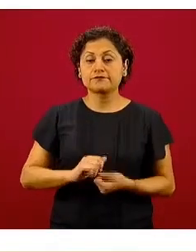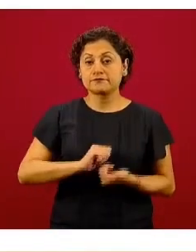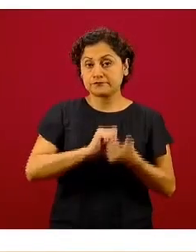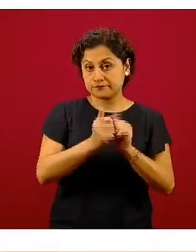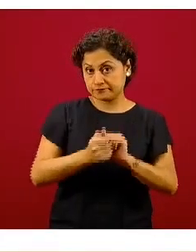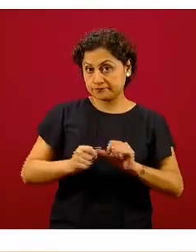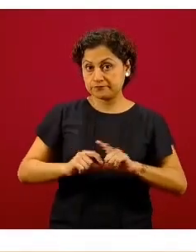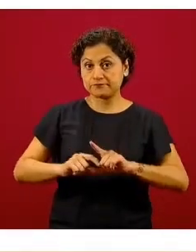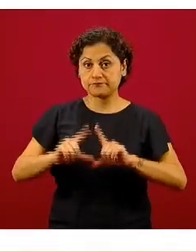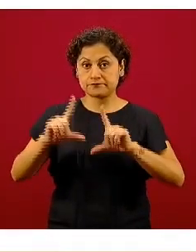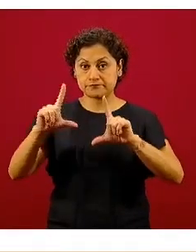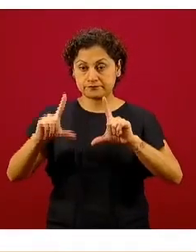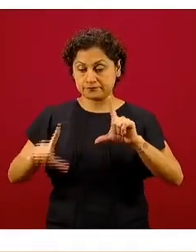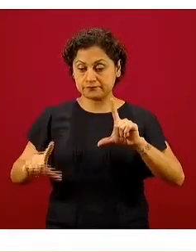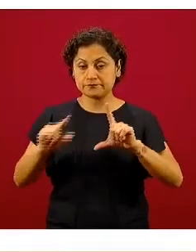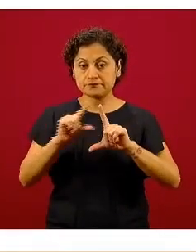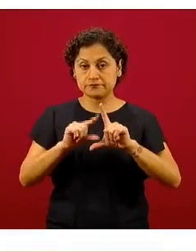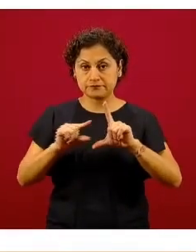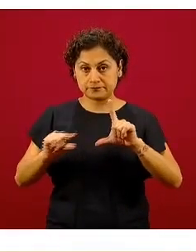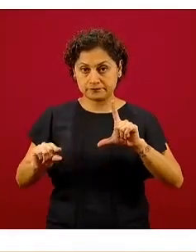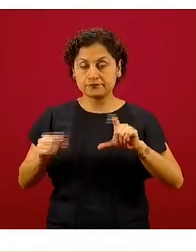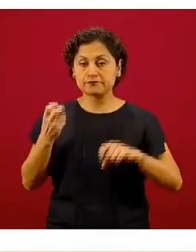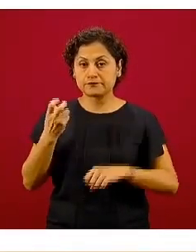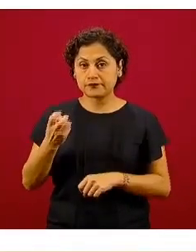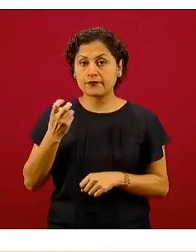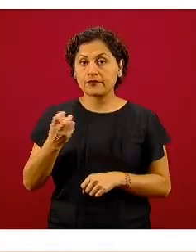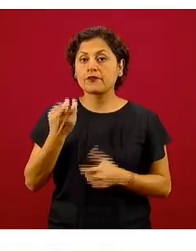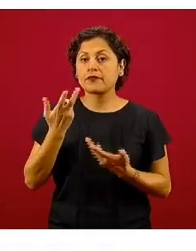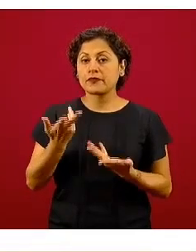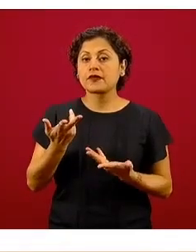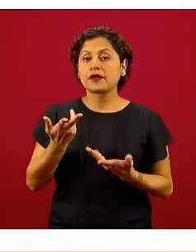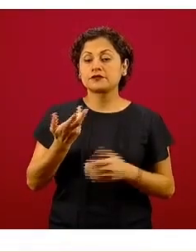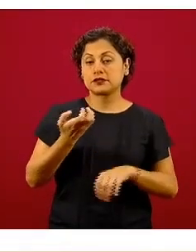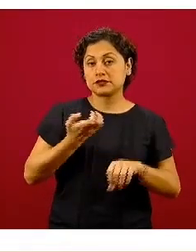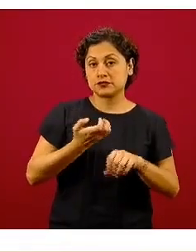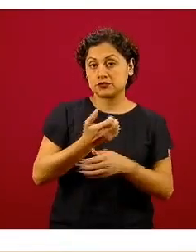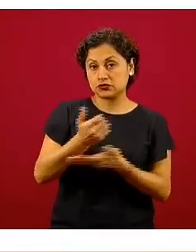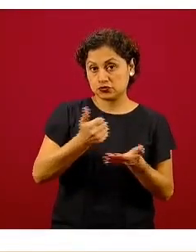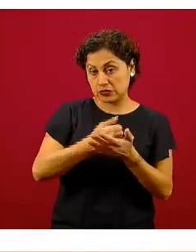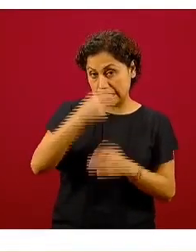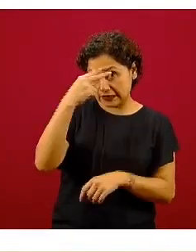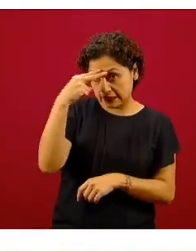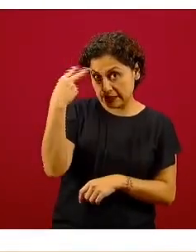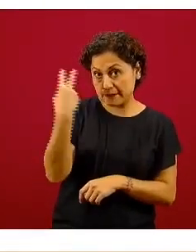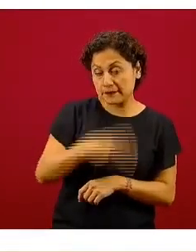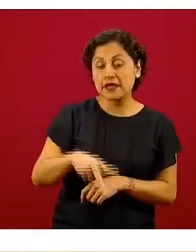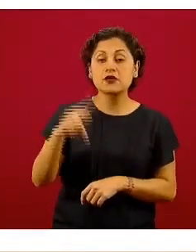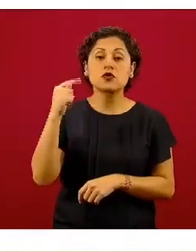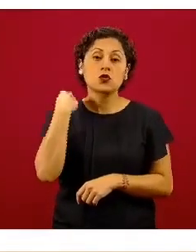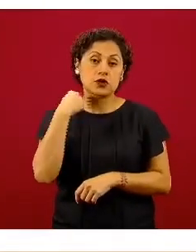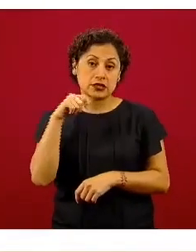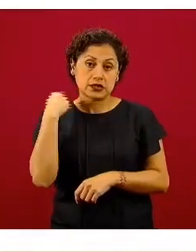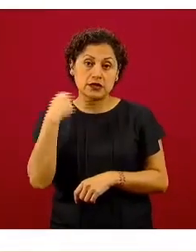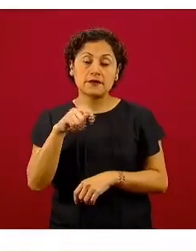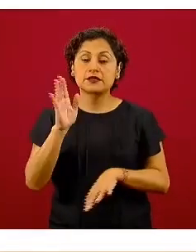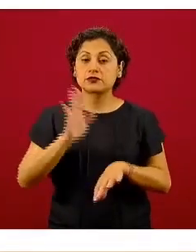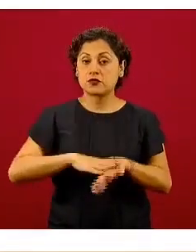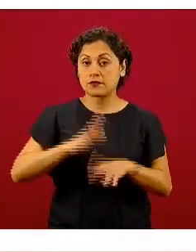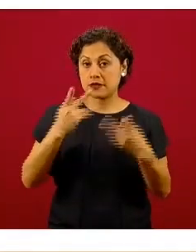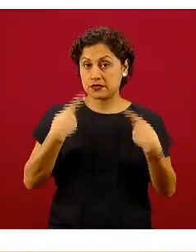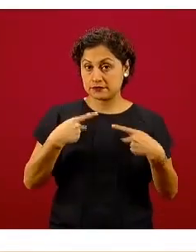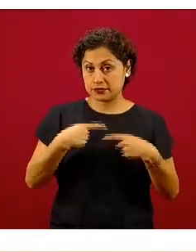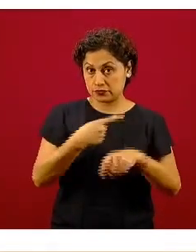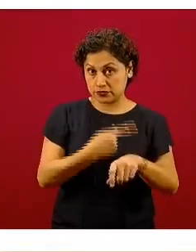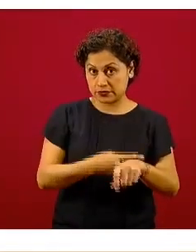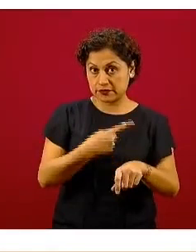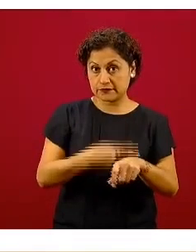tasa de incidencia acumulada de manera descendente. Ciudad de México y Tabasco son en este caso ya por tasa de incidencia los que